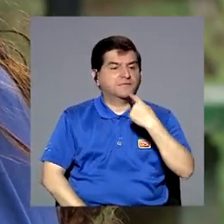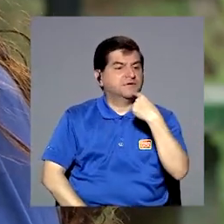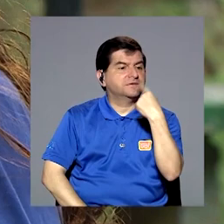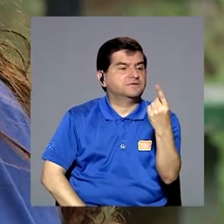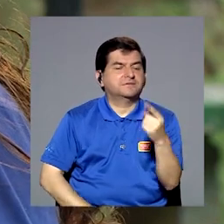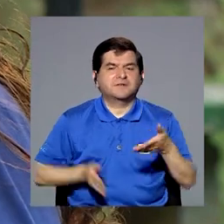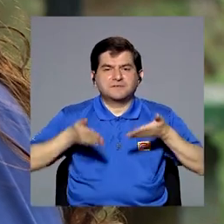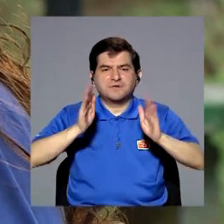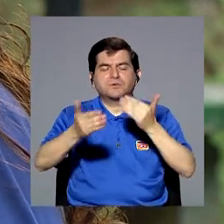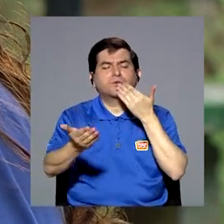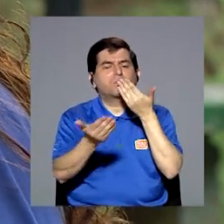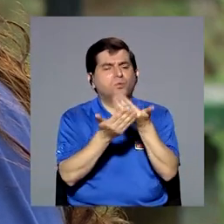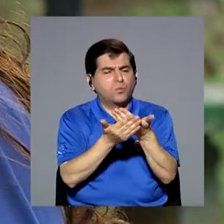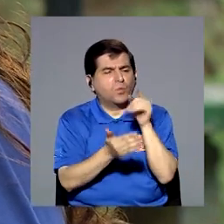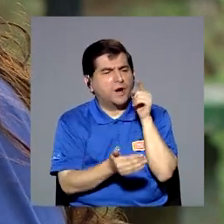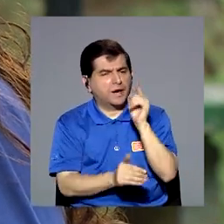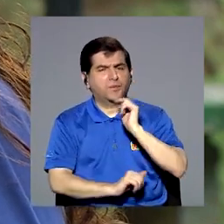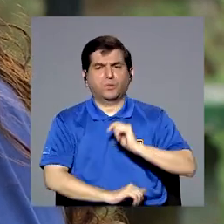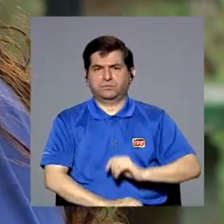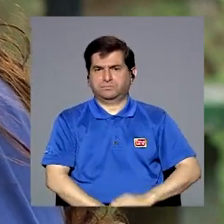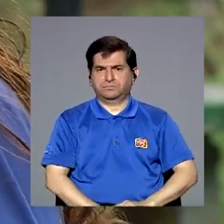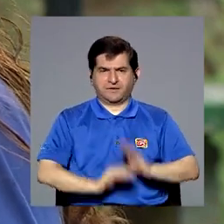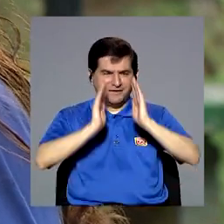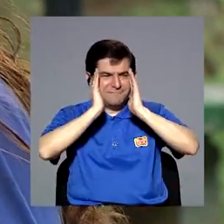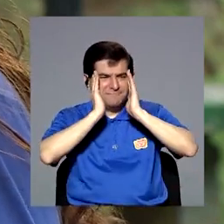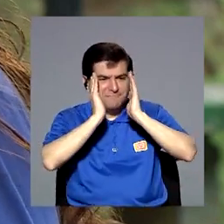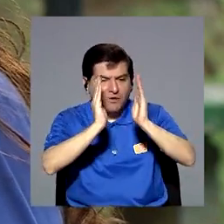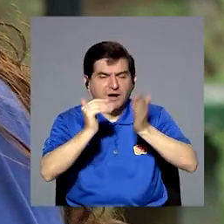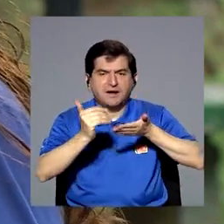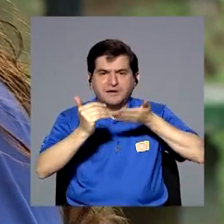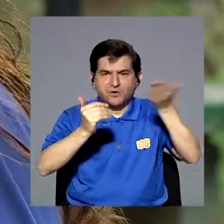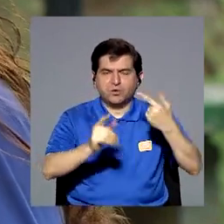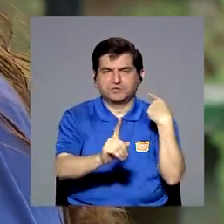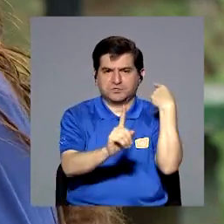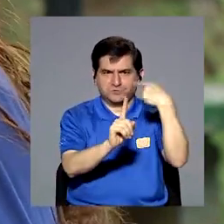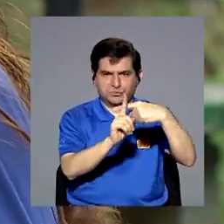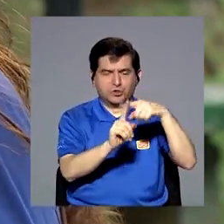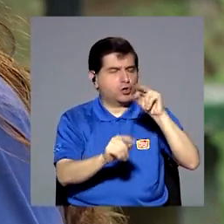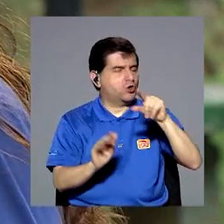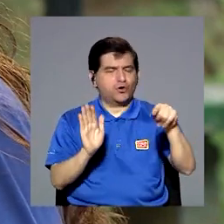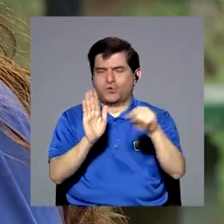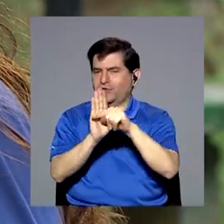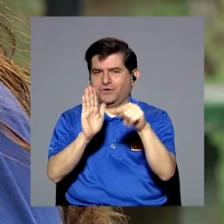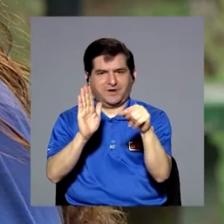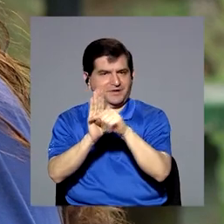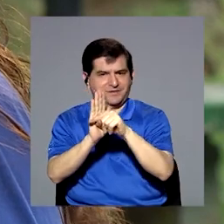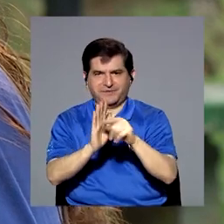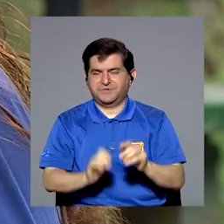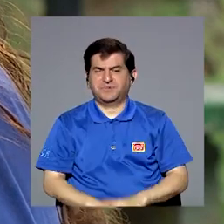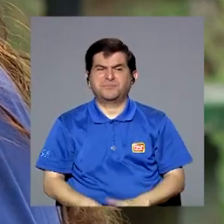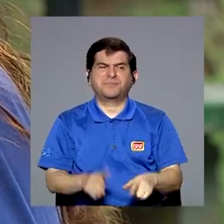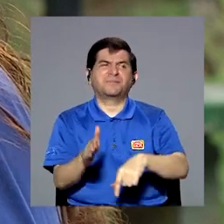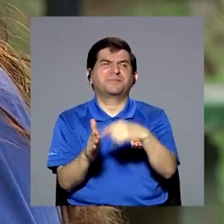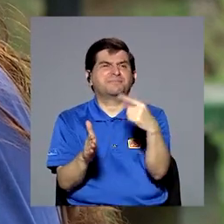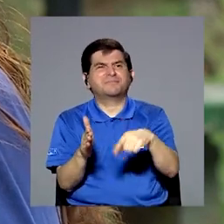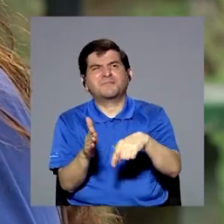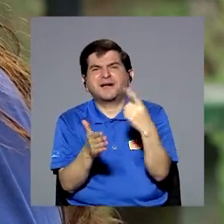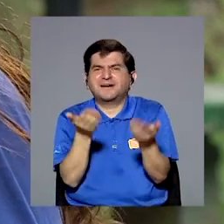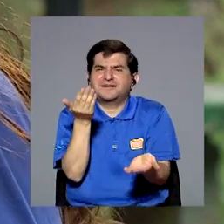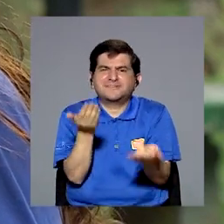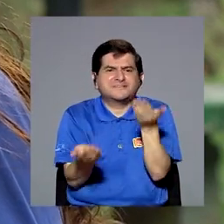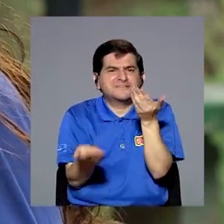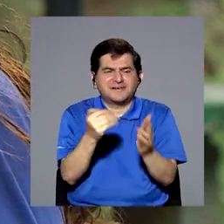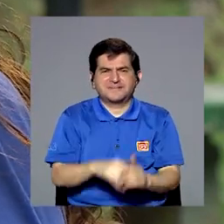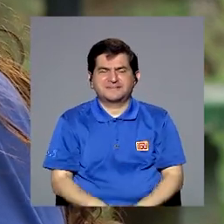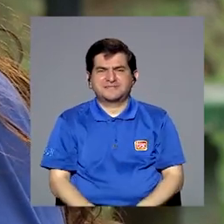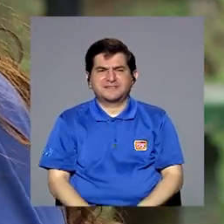decirle a los hijos lo bueno que son. Enfocarse siempre en los aspectos positivos más que en los negativos, porque a veces vemos